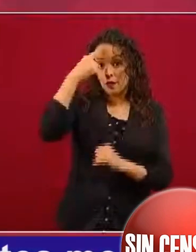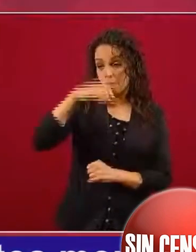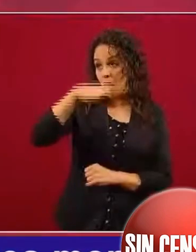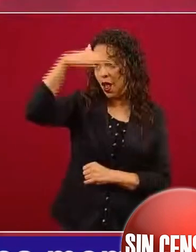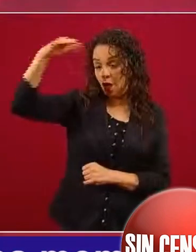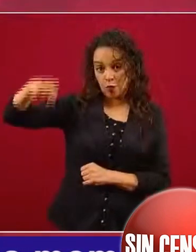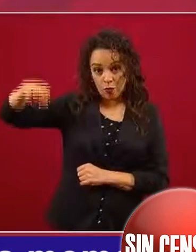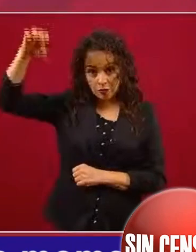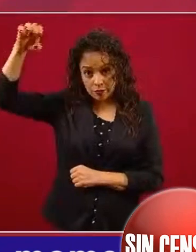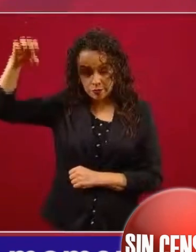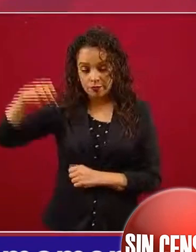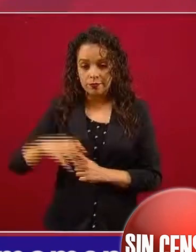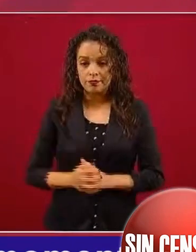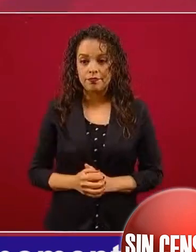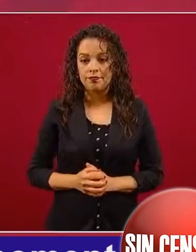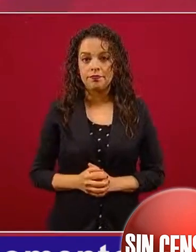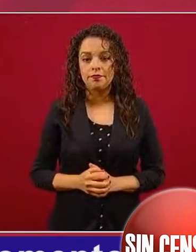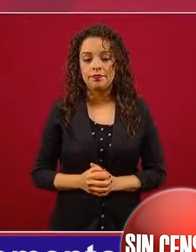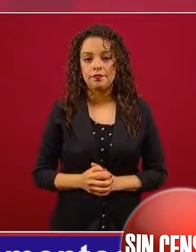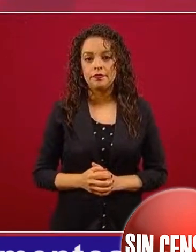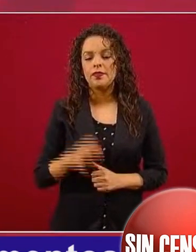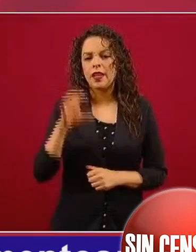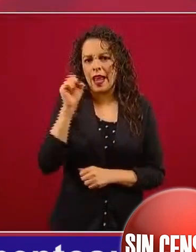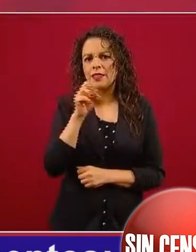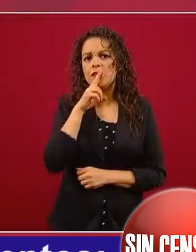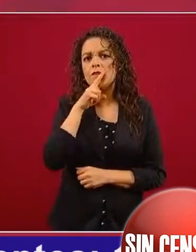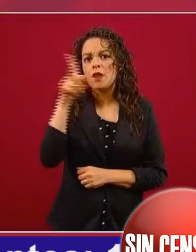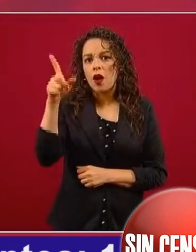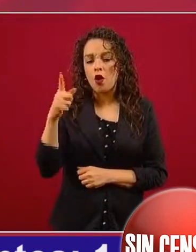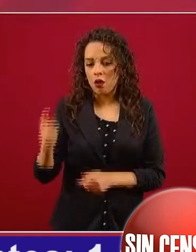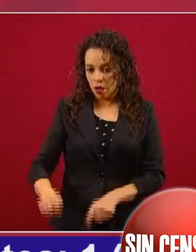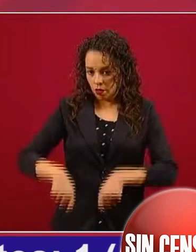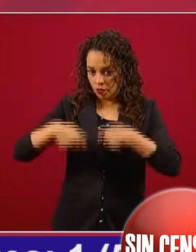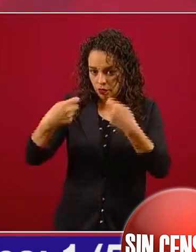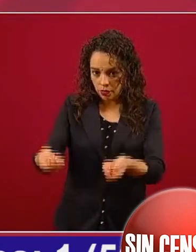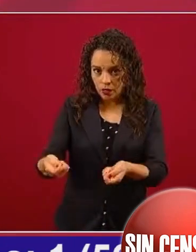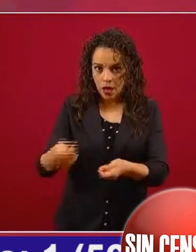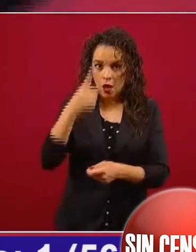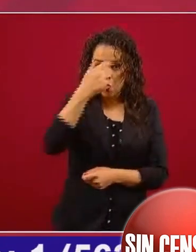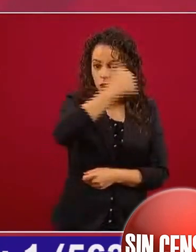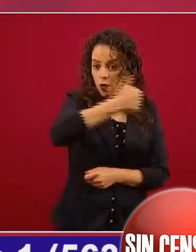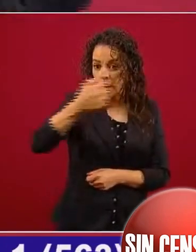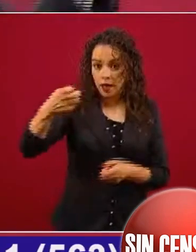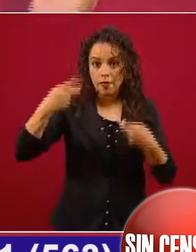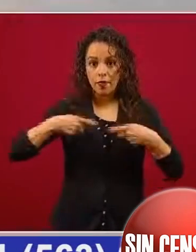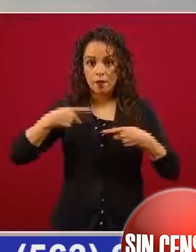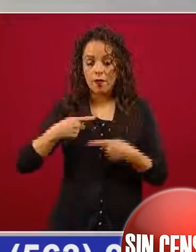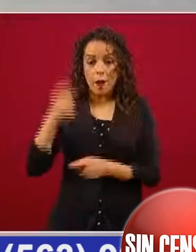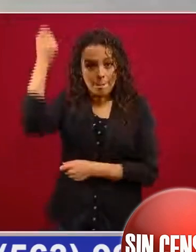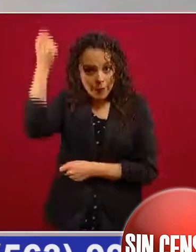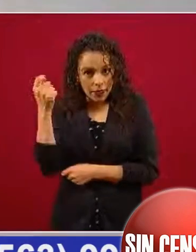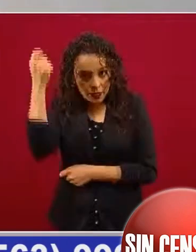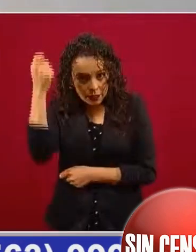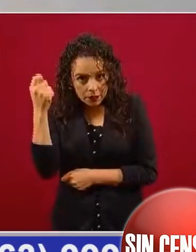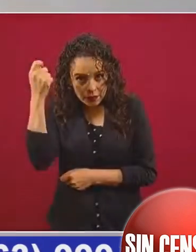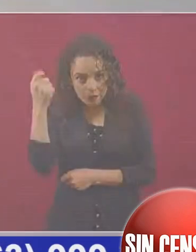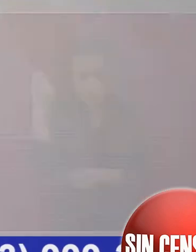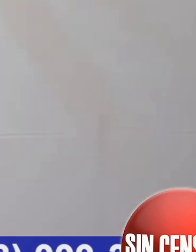mejor entregarle a cada adulto mayor su pensión que tener el aparato